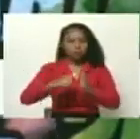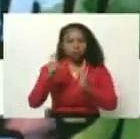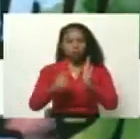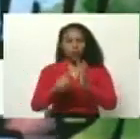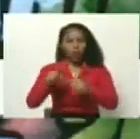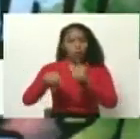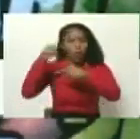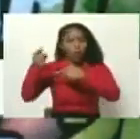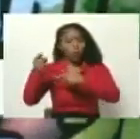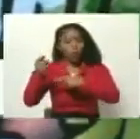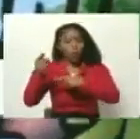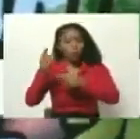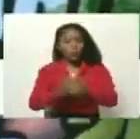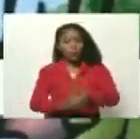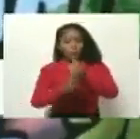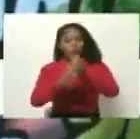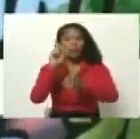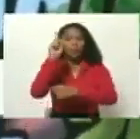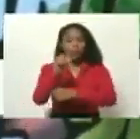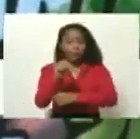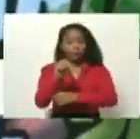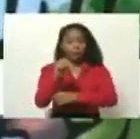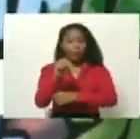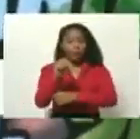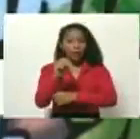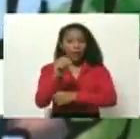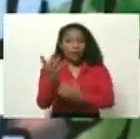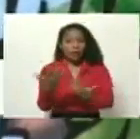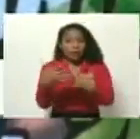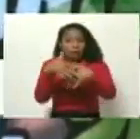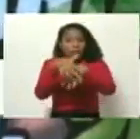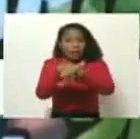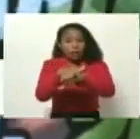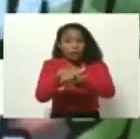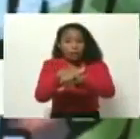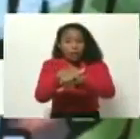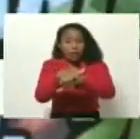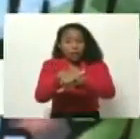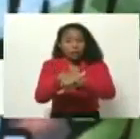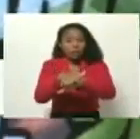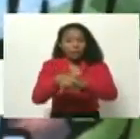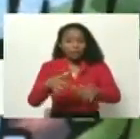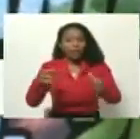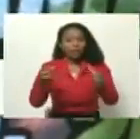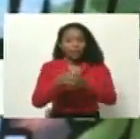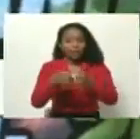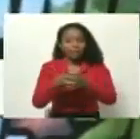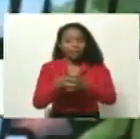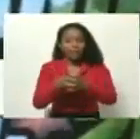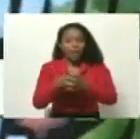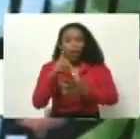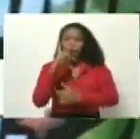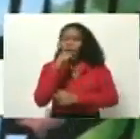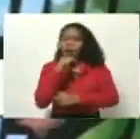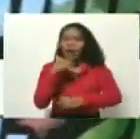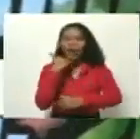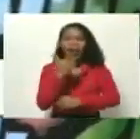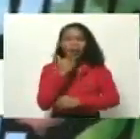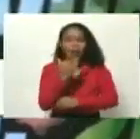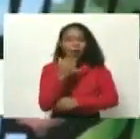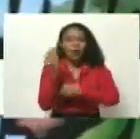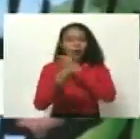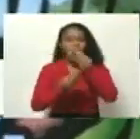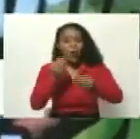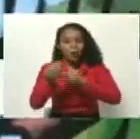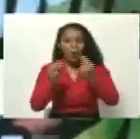otros grados también, que se plegaron bochornosamente a la oligarquía. No hay algo tan bochornoso,